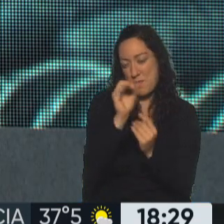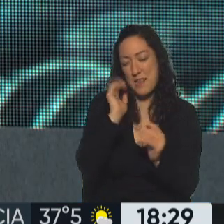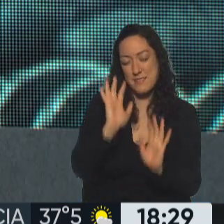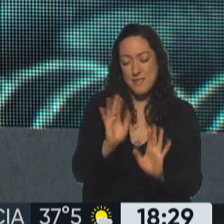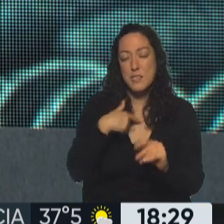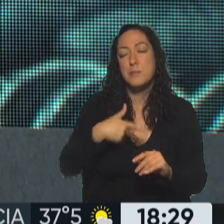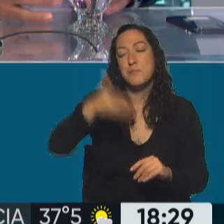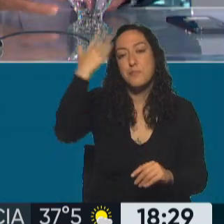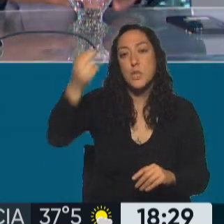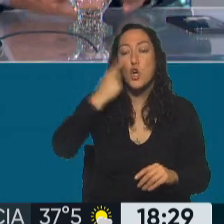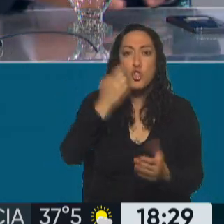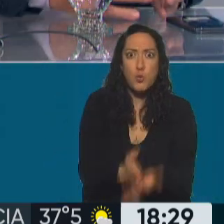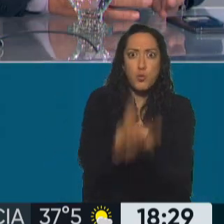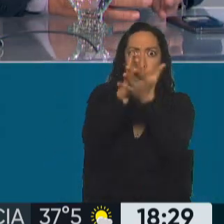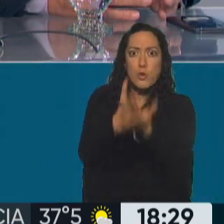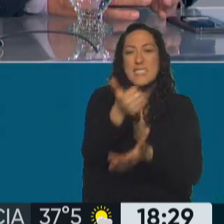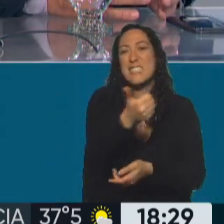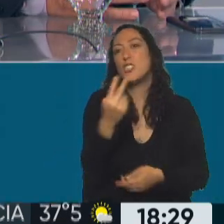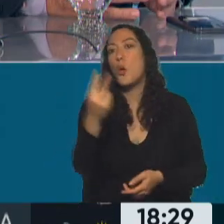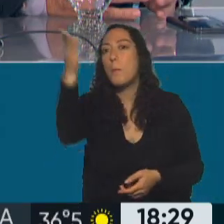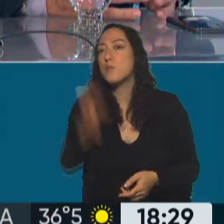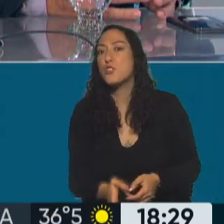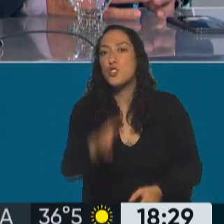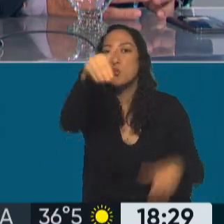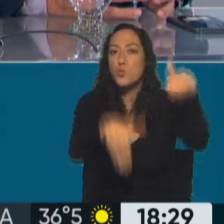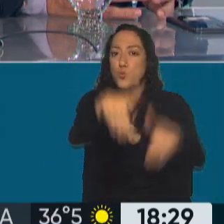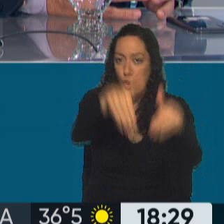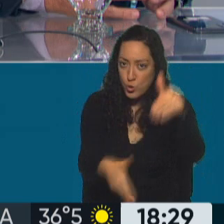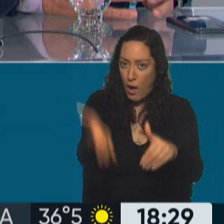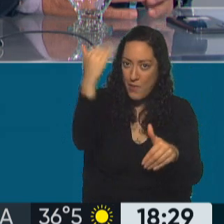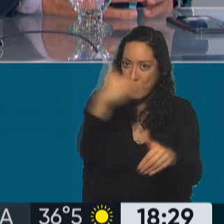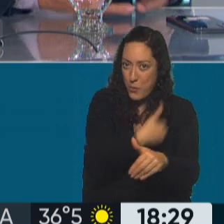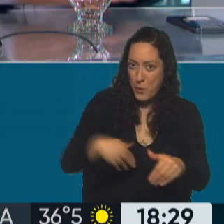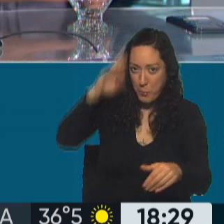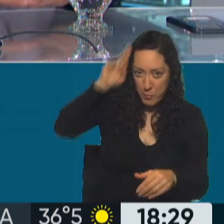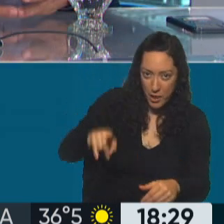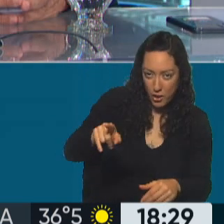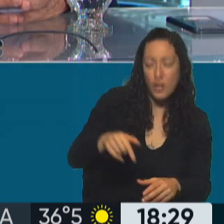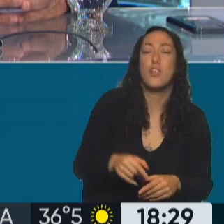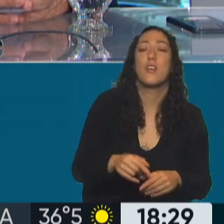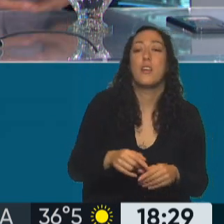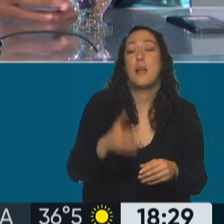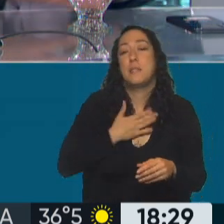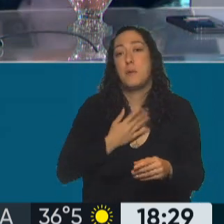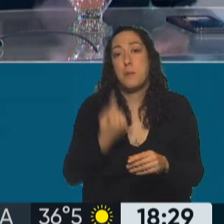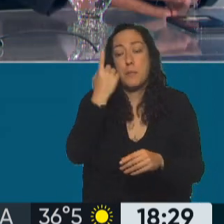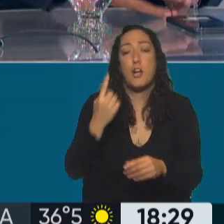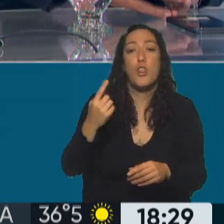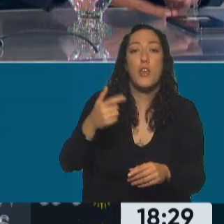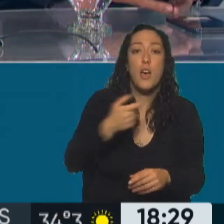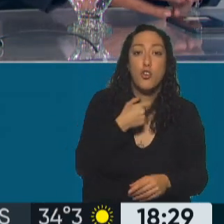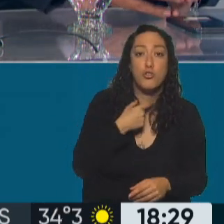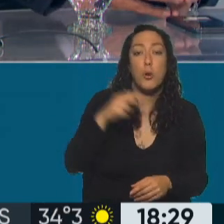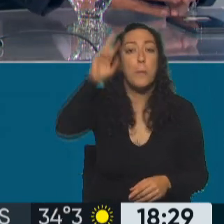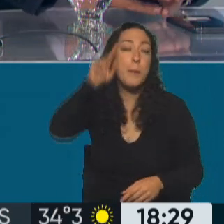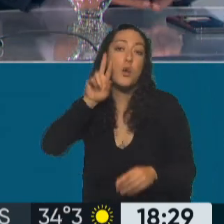y tuvo controles, pero claro, tenía el 62% de los votos que le había dado el gobierno de Perón. Lamentablemente el 1 de agosto muere Perón y se cae